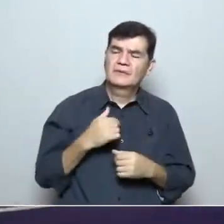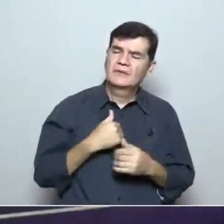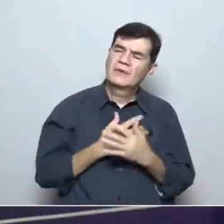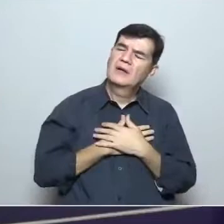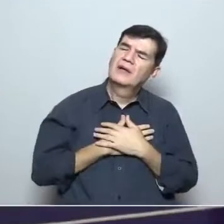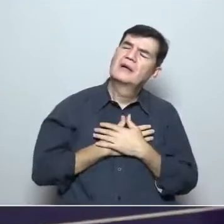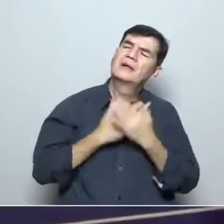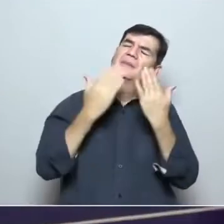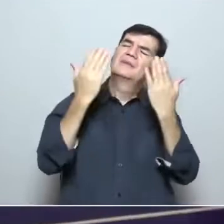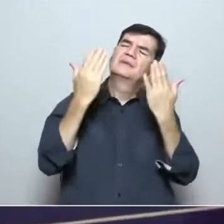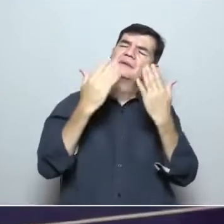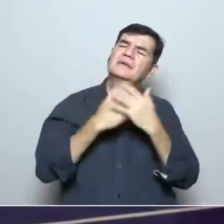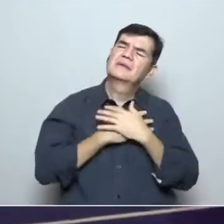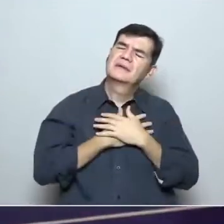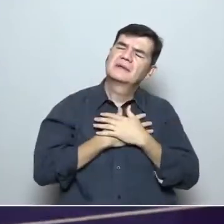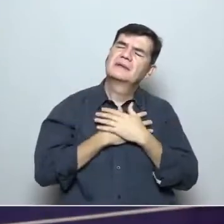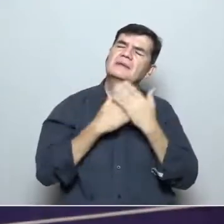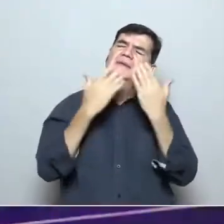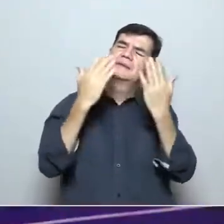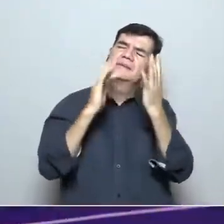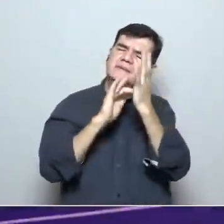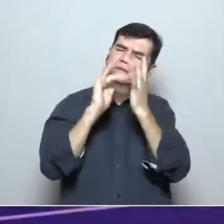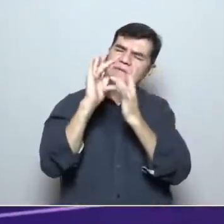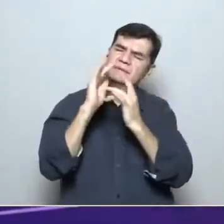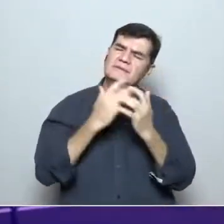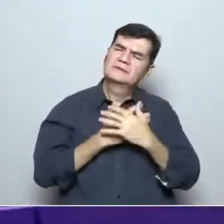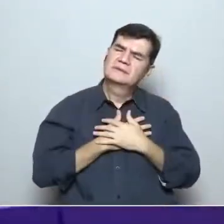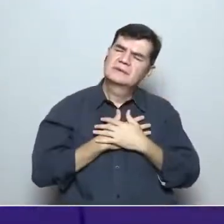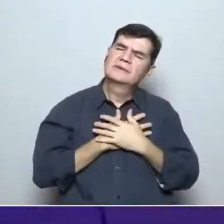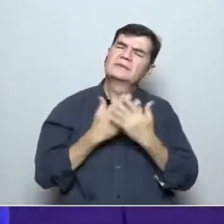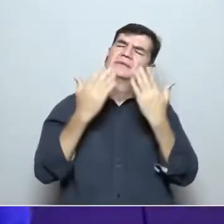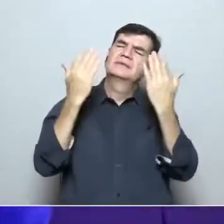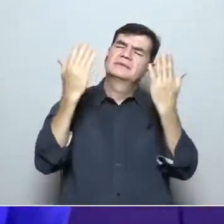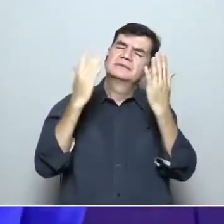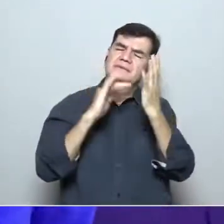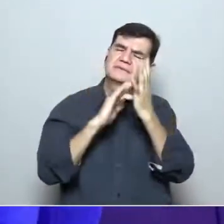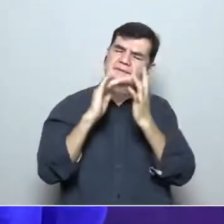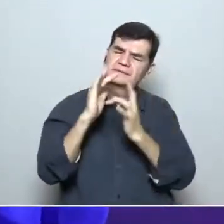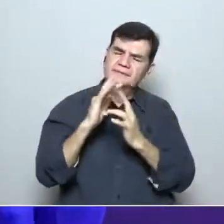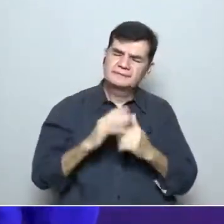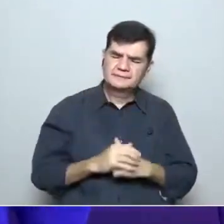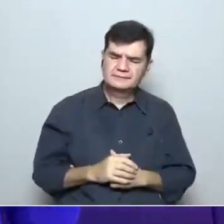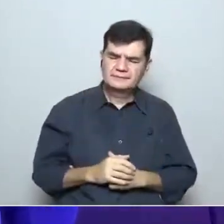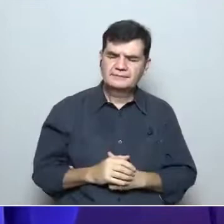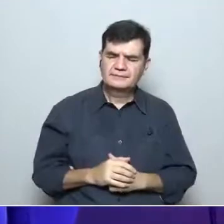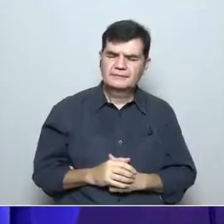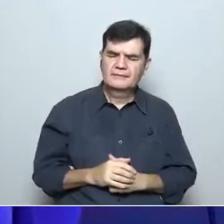amamos, Jesús, te amamos. Te amamos, Jesús, te amamos.